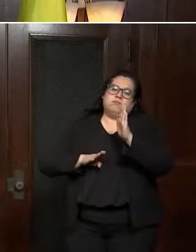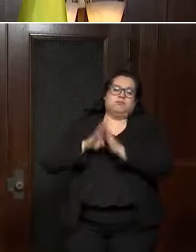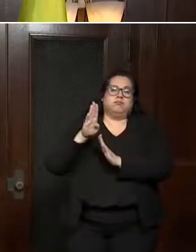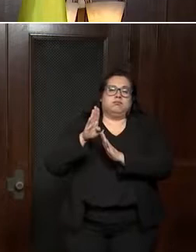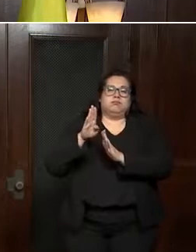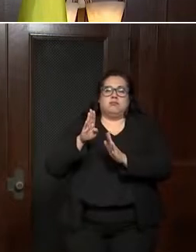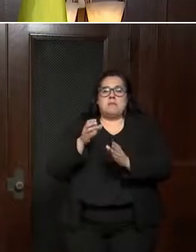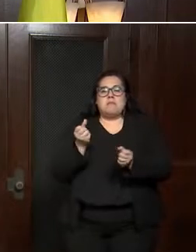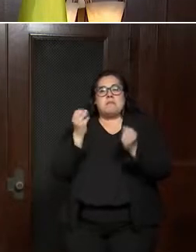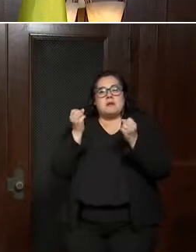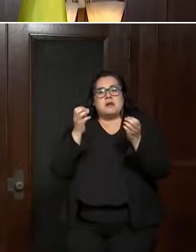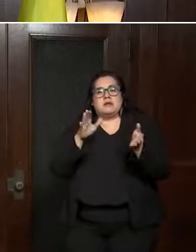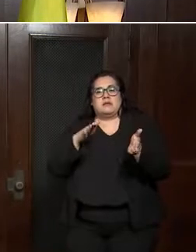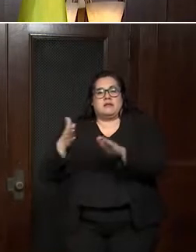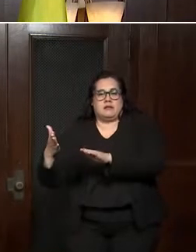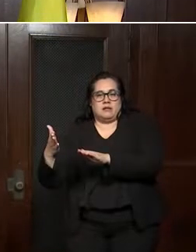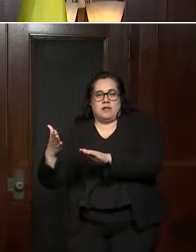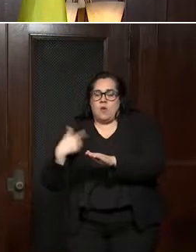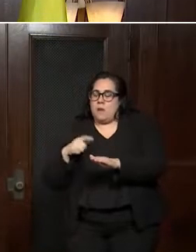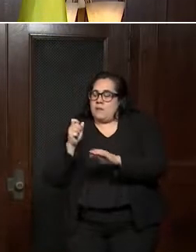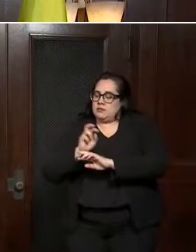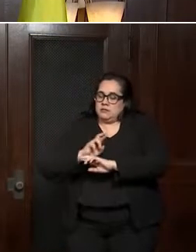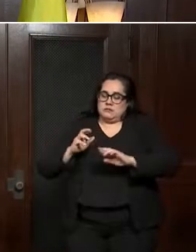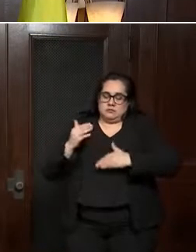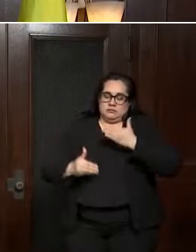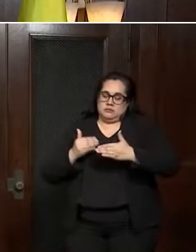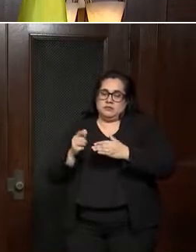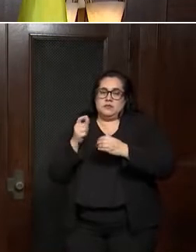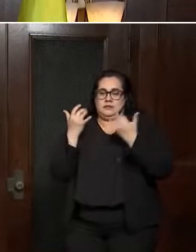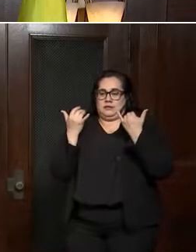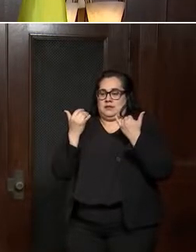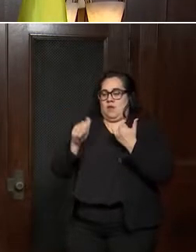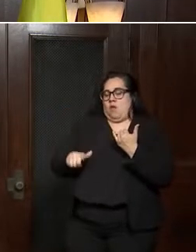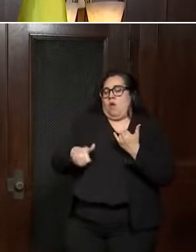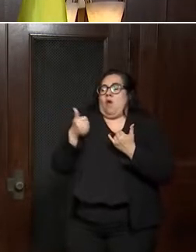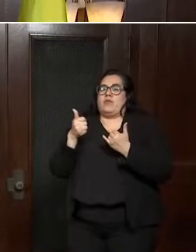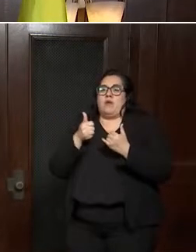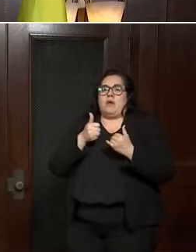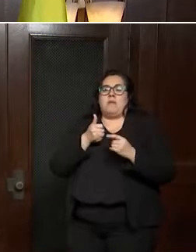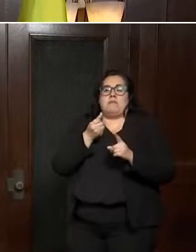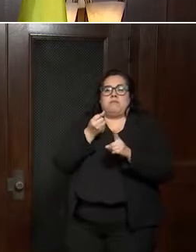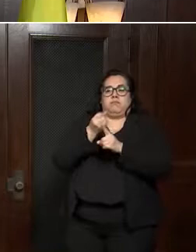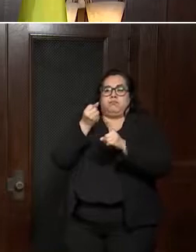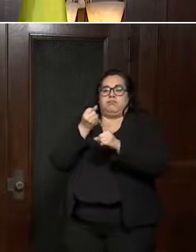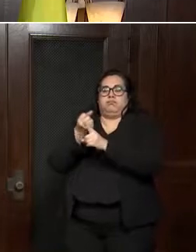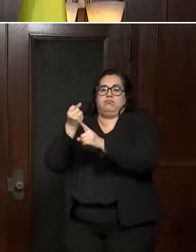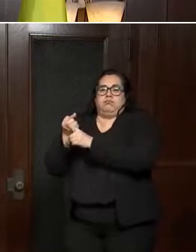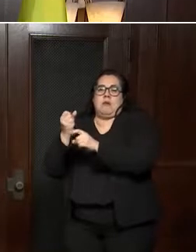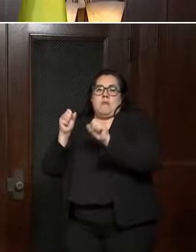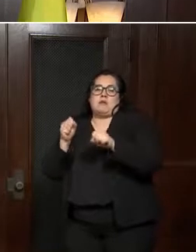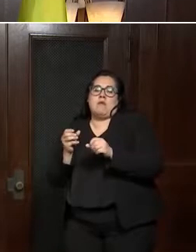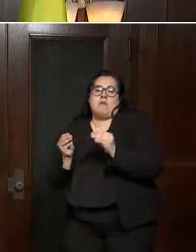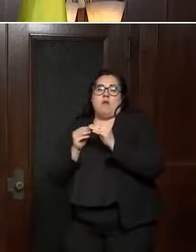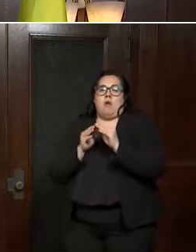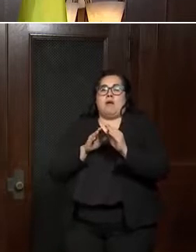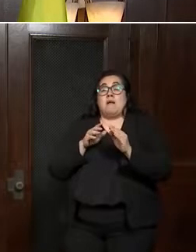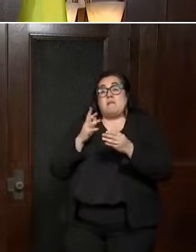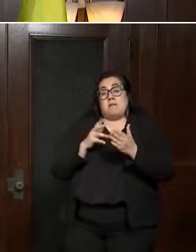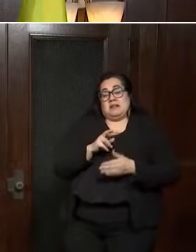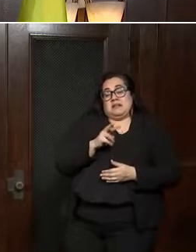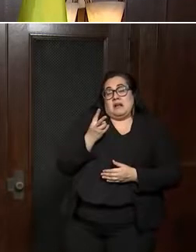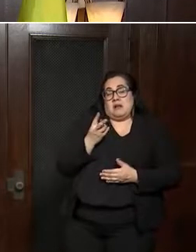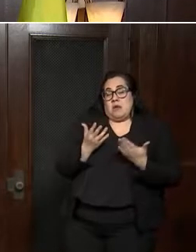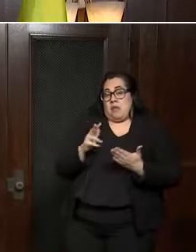mortal. Y debemos prepararnos para otras olas de infección, quizás una segunda